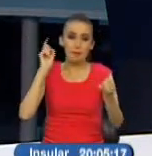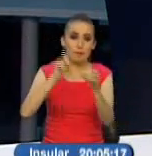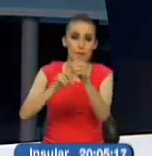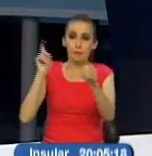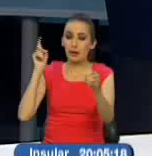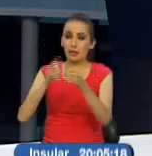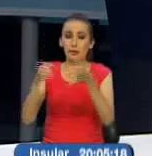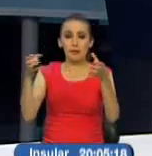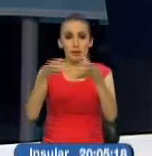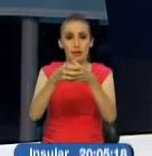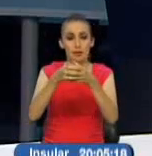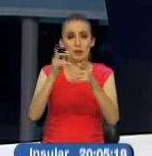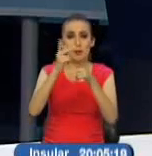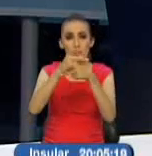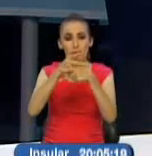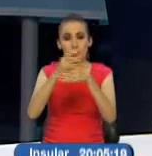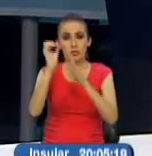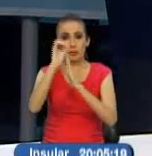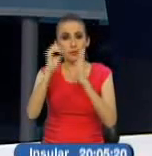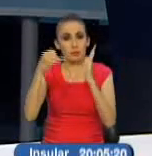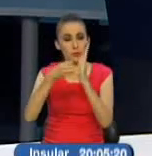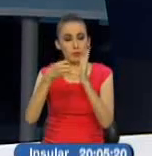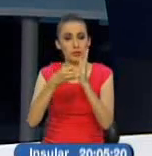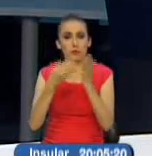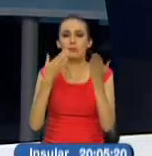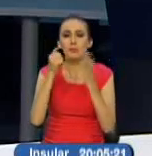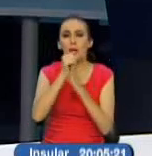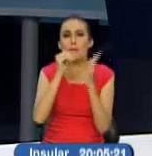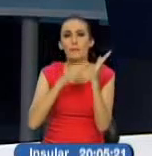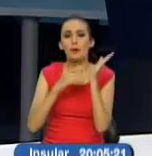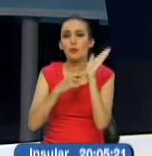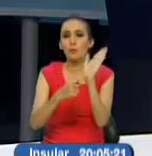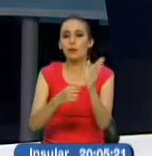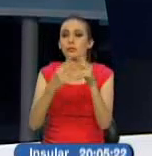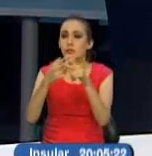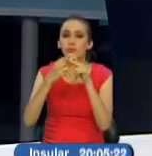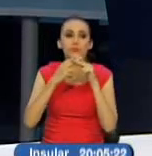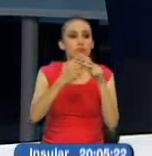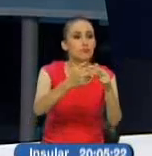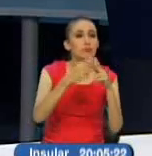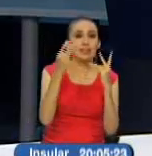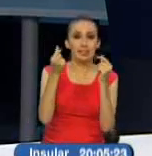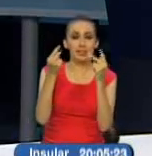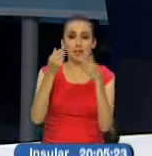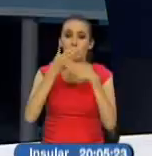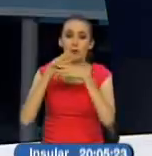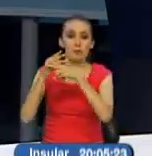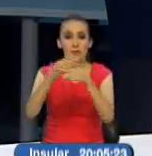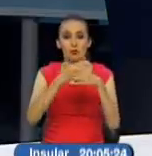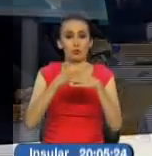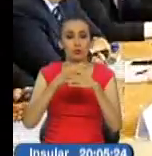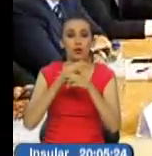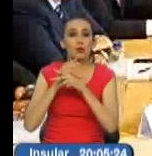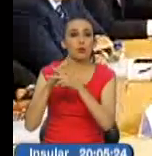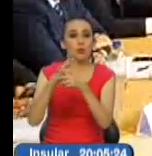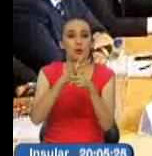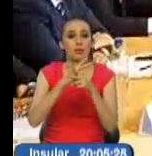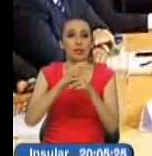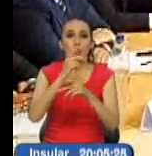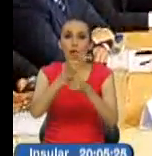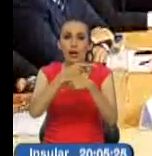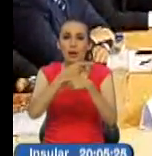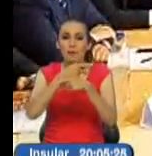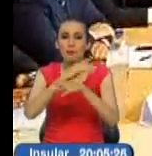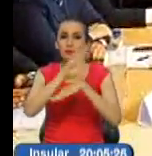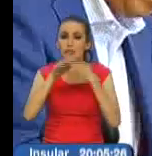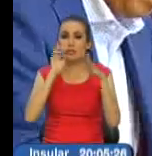en el Consejo Consultivo Productivo y Tributario. Plantean la importancia de acceso a créditos y la protección a la producción nacional. En la